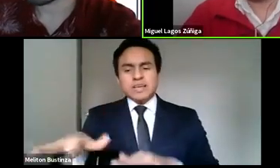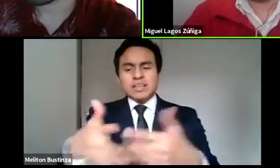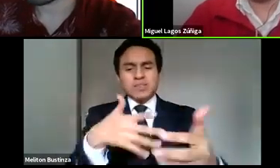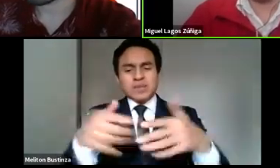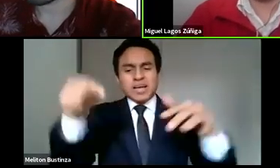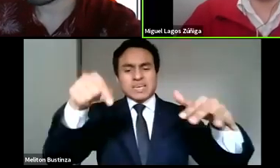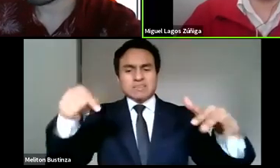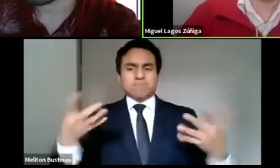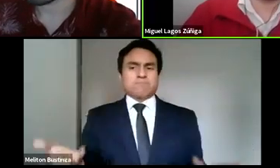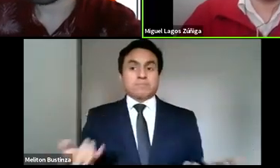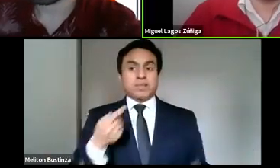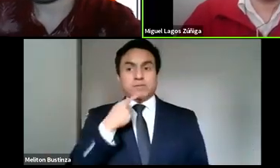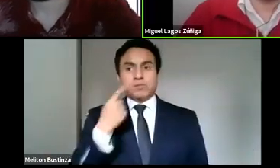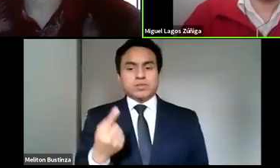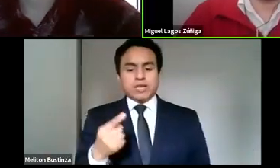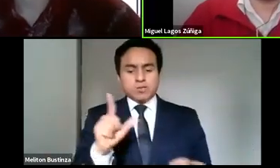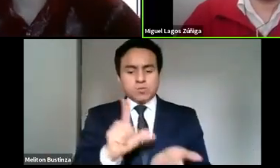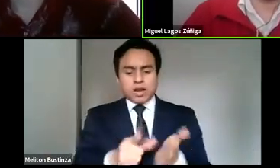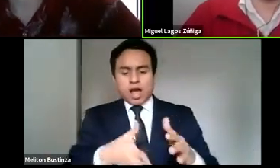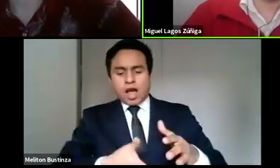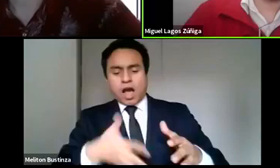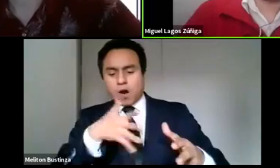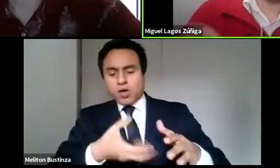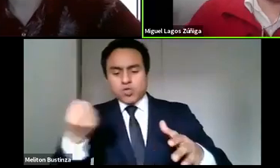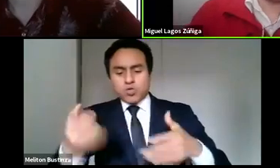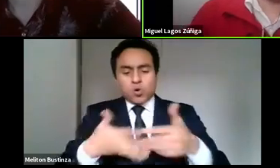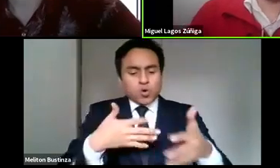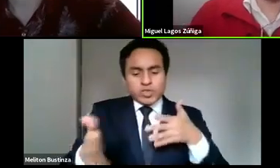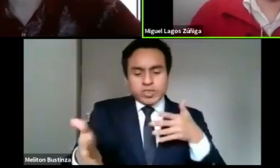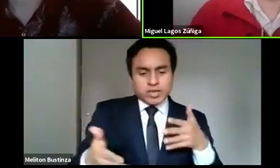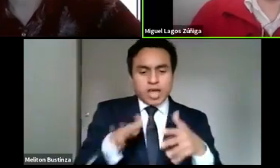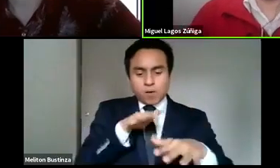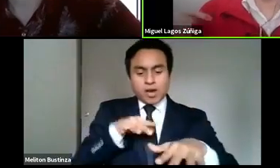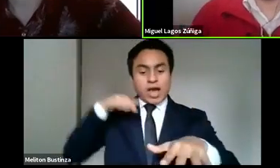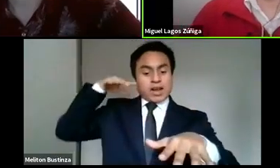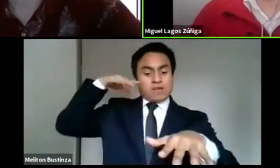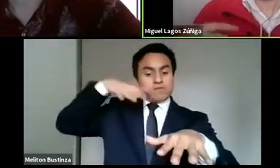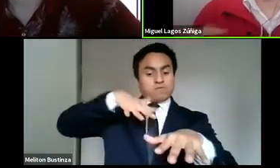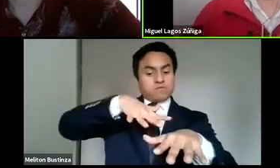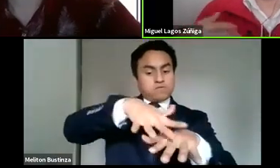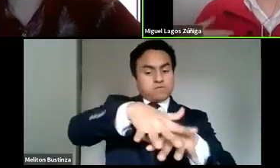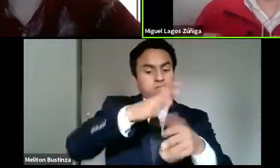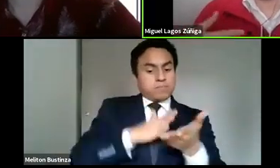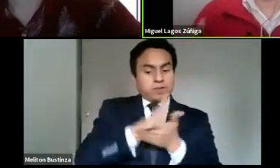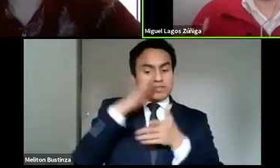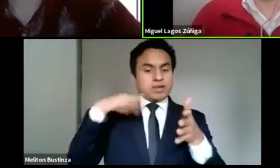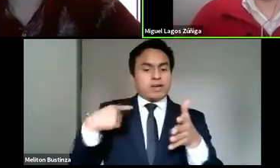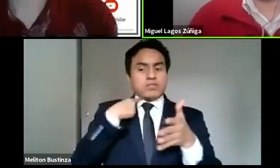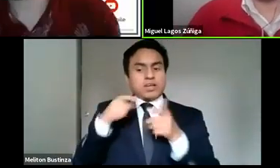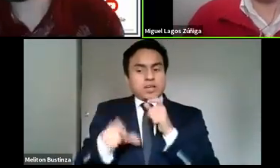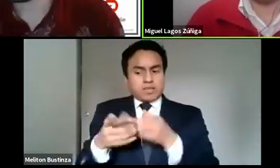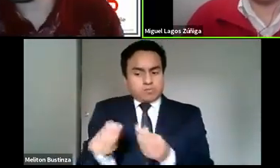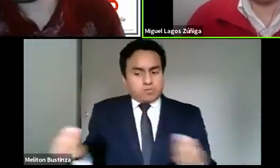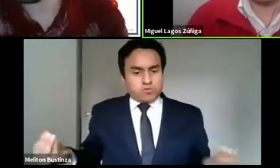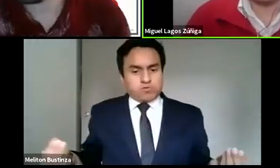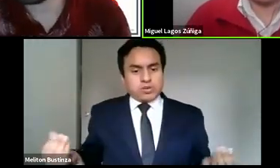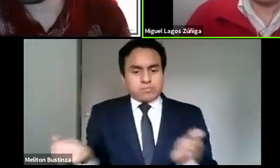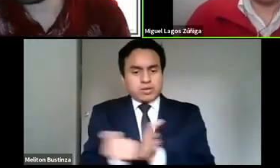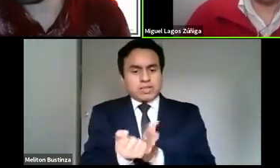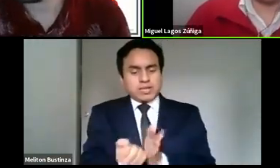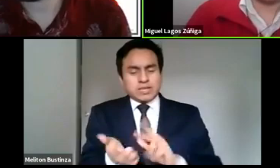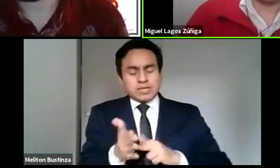la pregunta siempre es ¿dónde? Porque si yo estoy aguas arriba, probablemente voy a afectar a mucha gente y voy a impactar a mucha